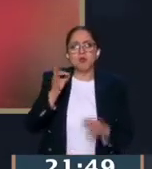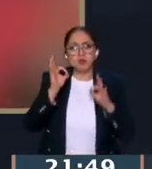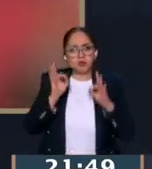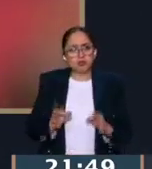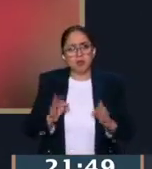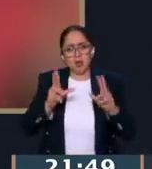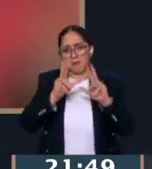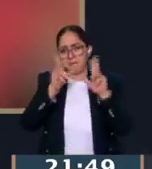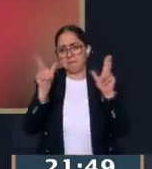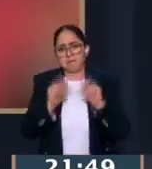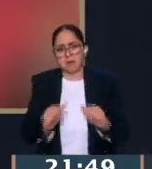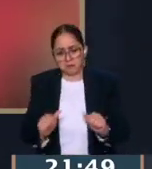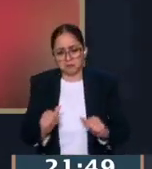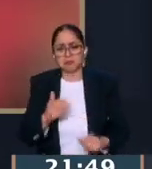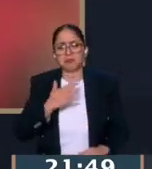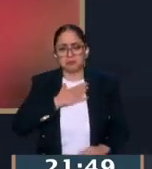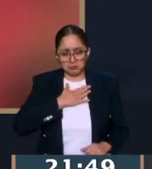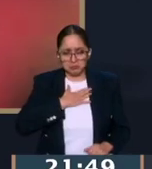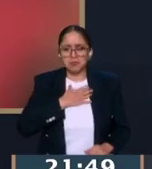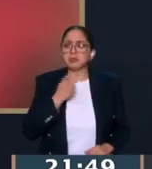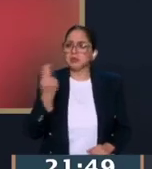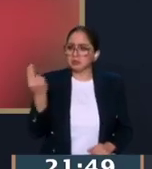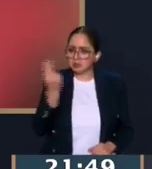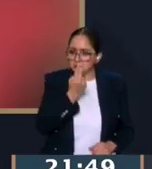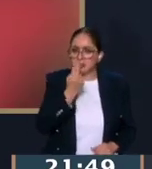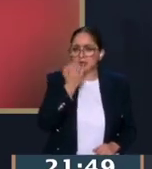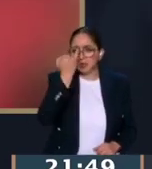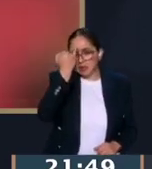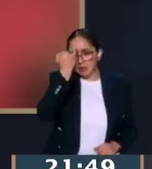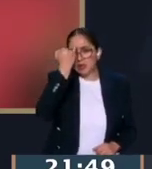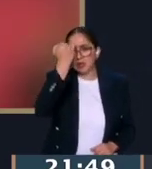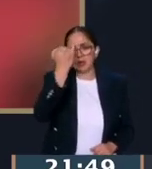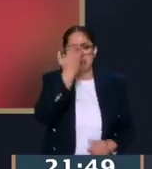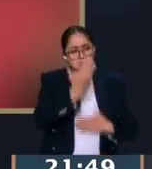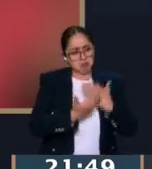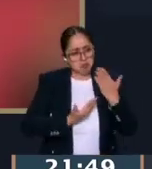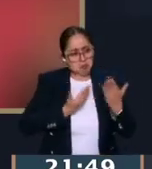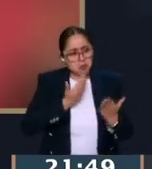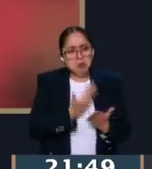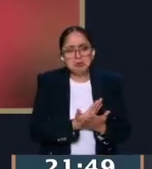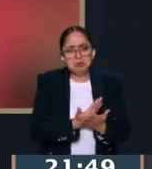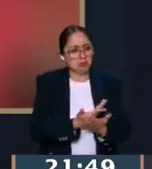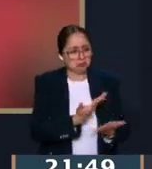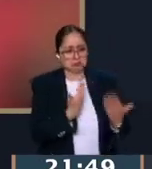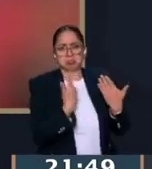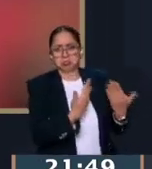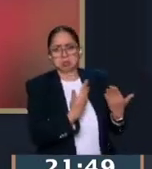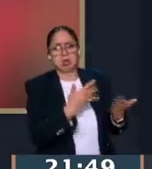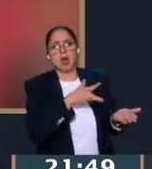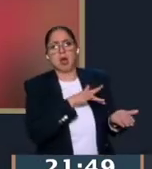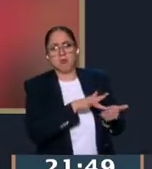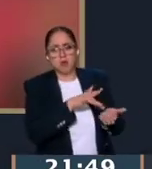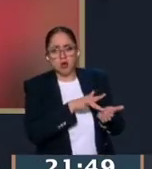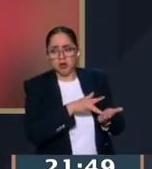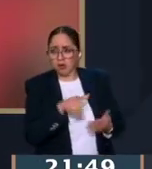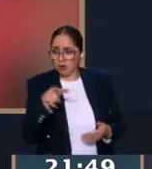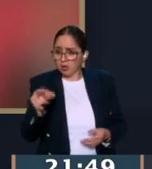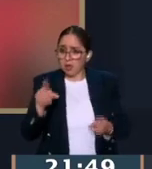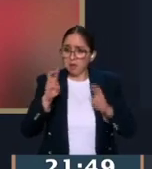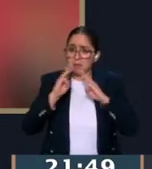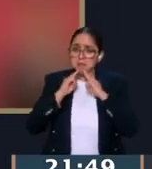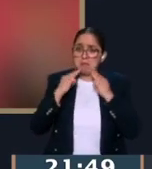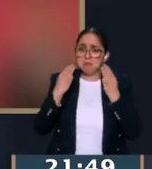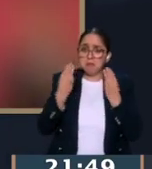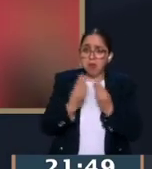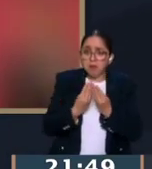eso estamos. Y si hay una iniciativa de ese tipo, claro que la apoyamos. ¿Con los grupos del crimen organizado,